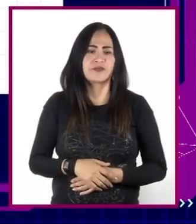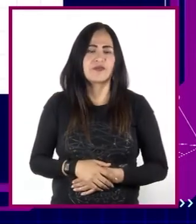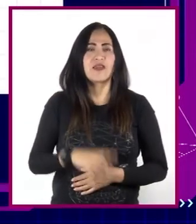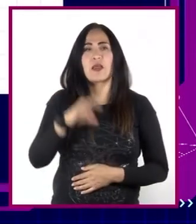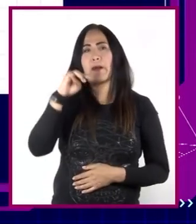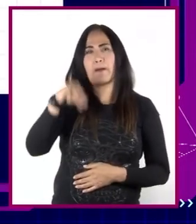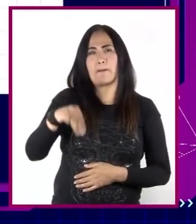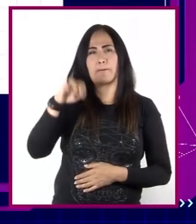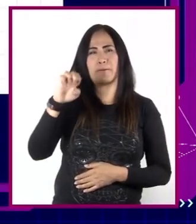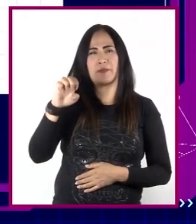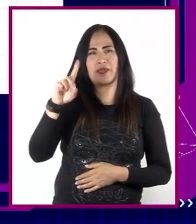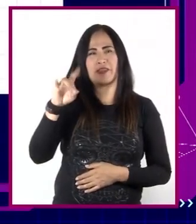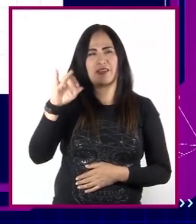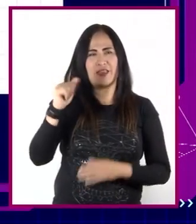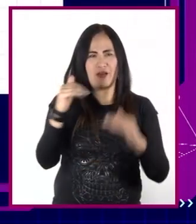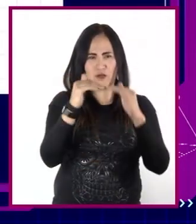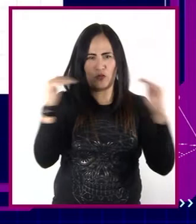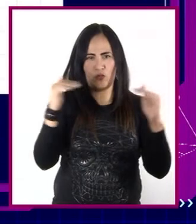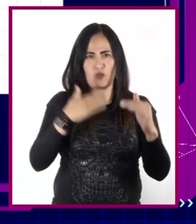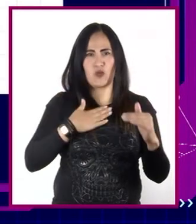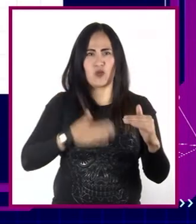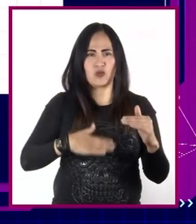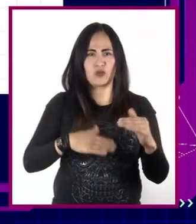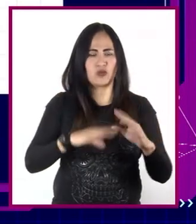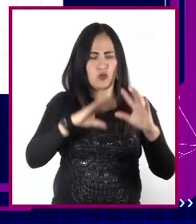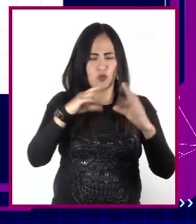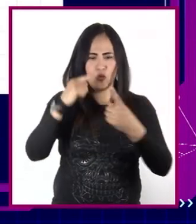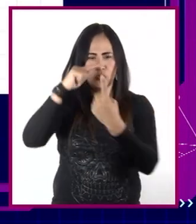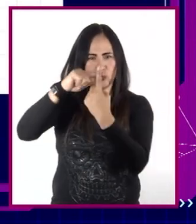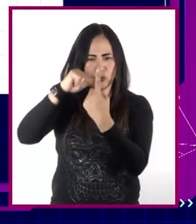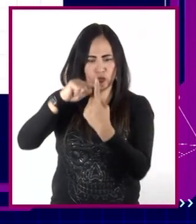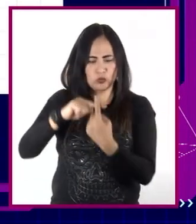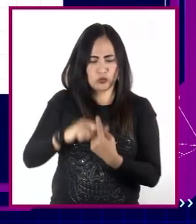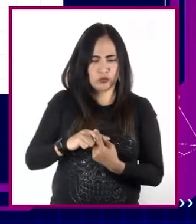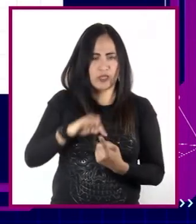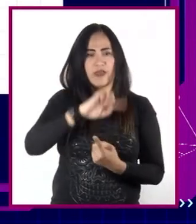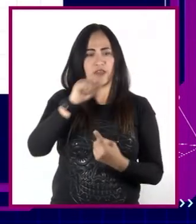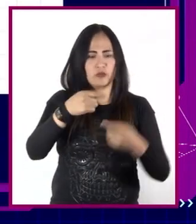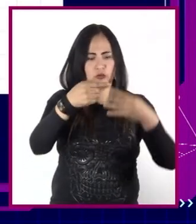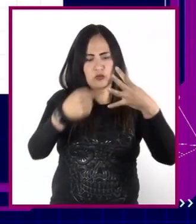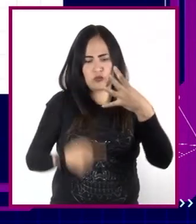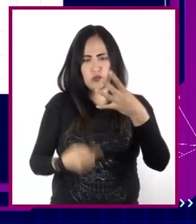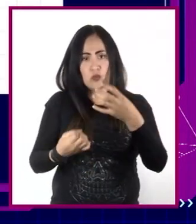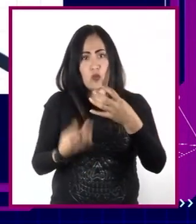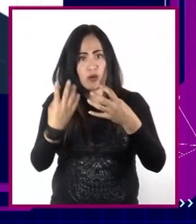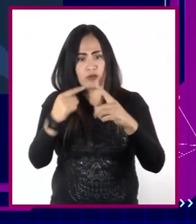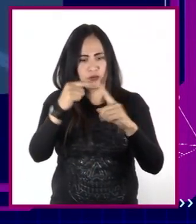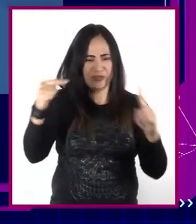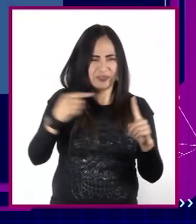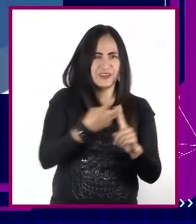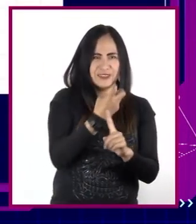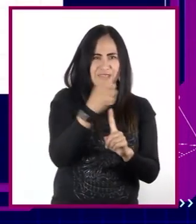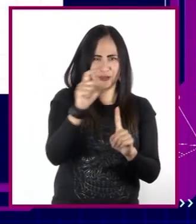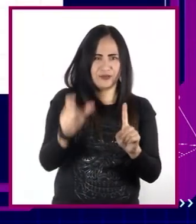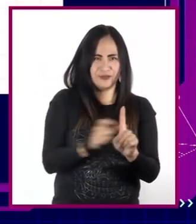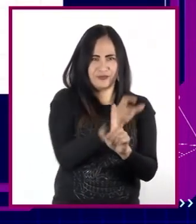media aritmética, se suman todos los datos y se dividen entre el total de datos.